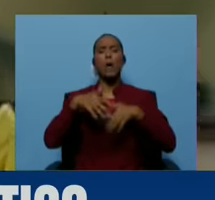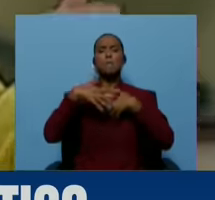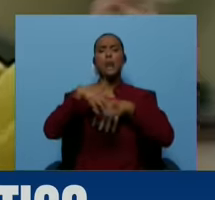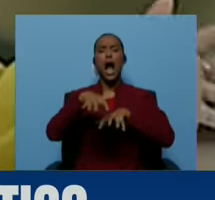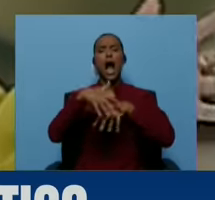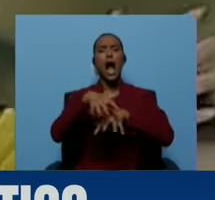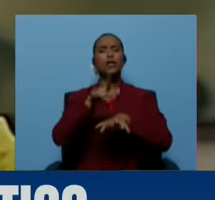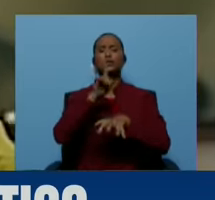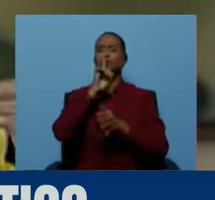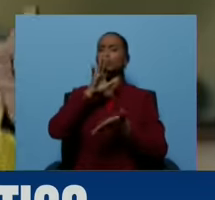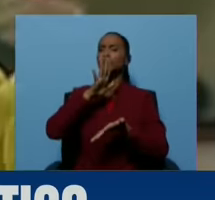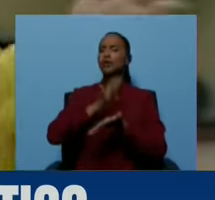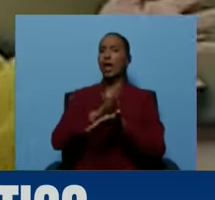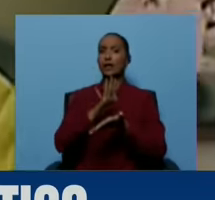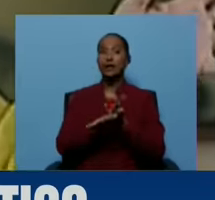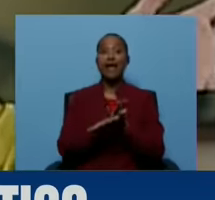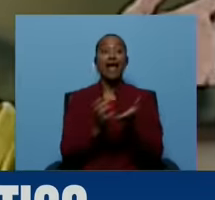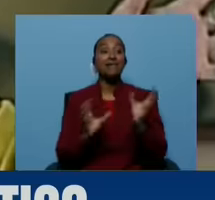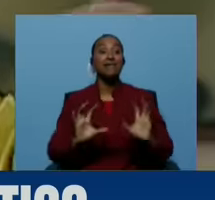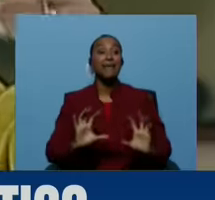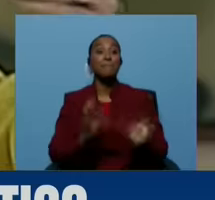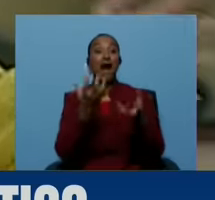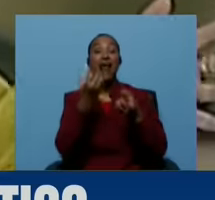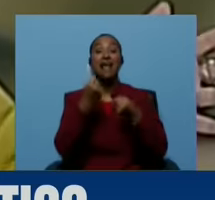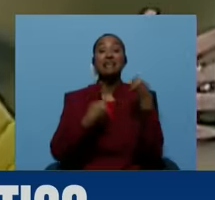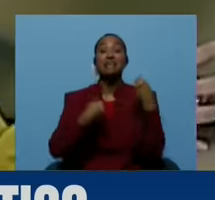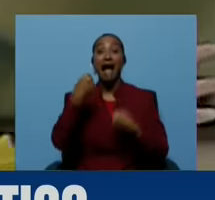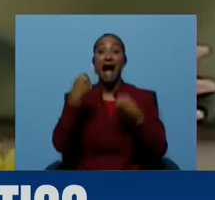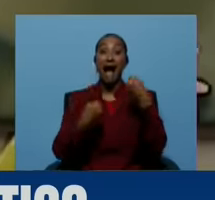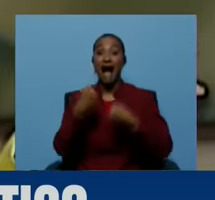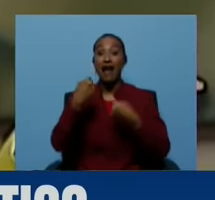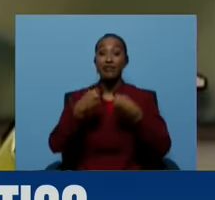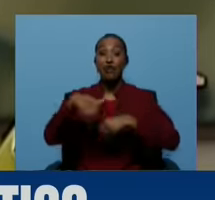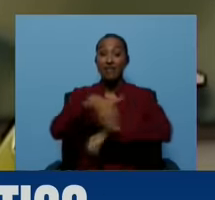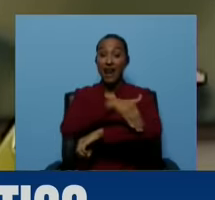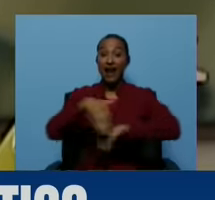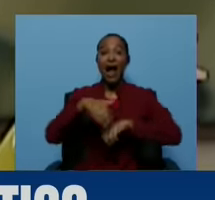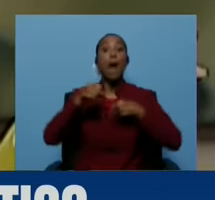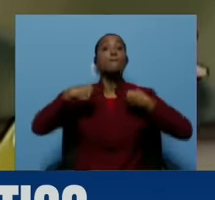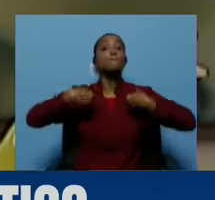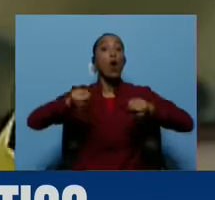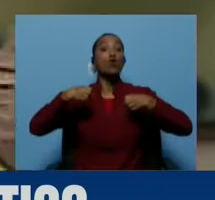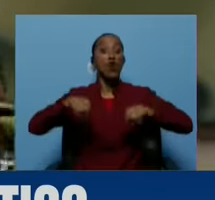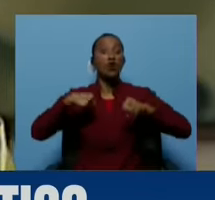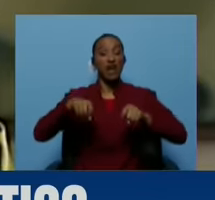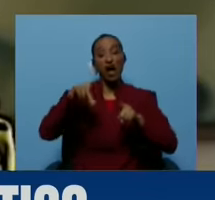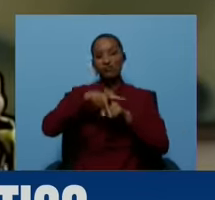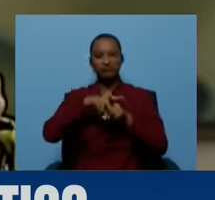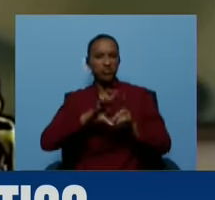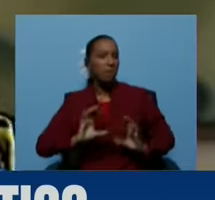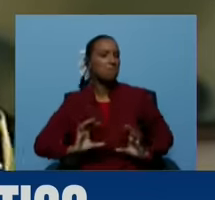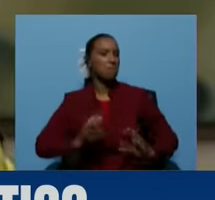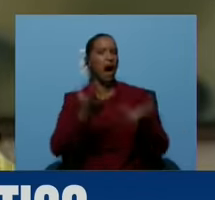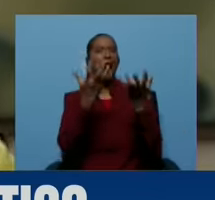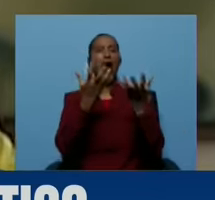Quemaban carros de personas de la calle, motorizados, con